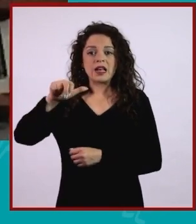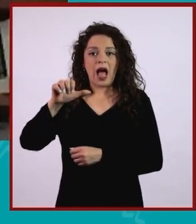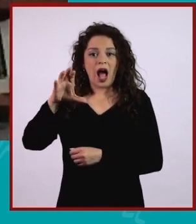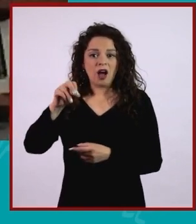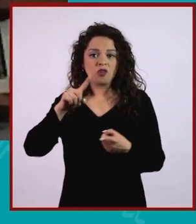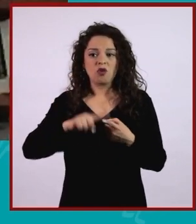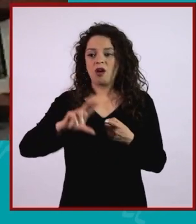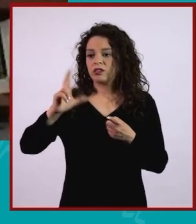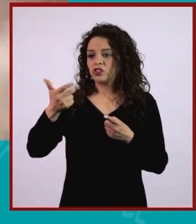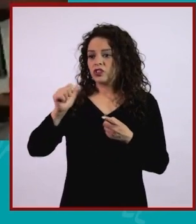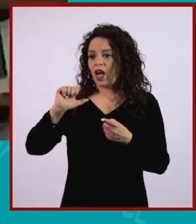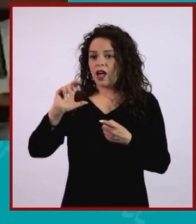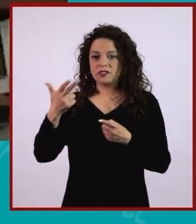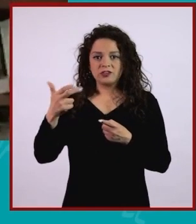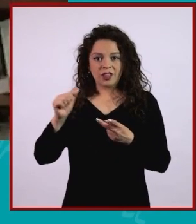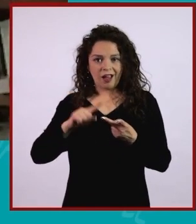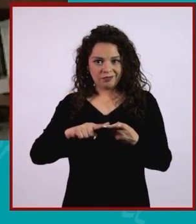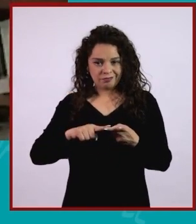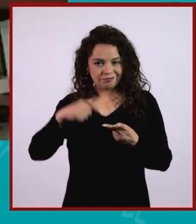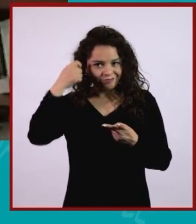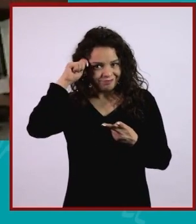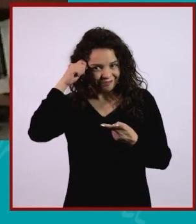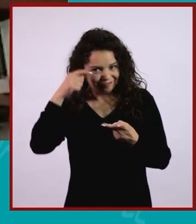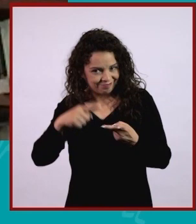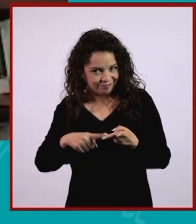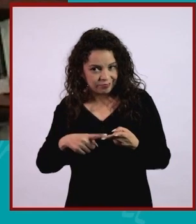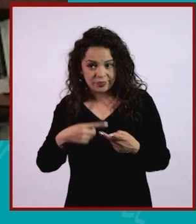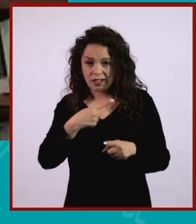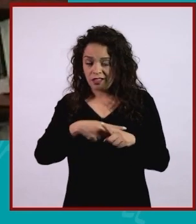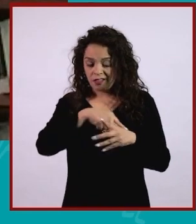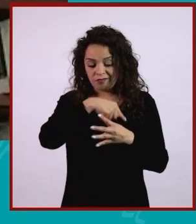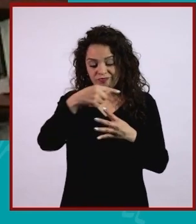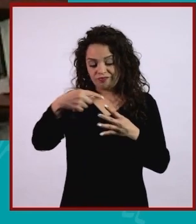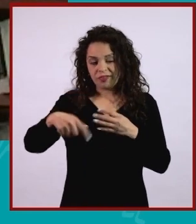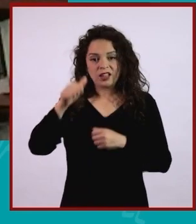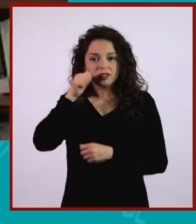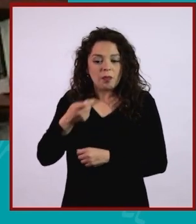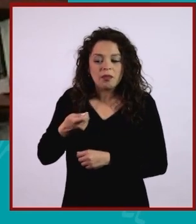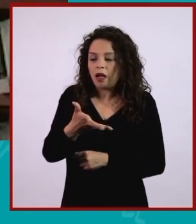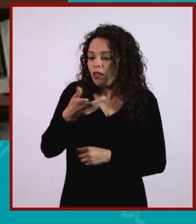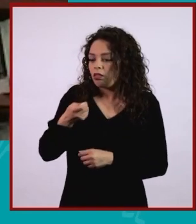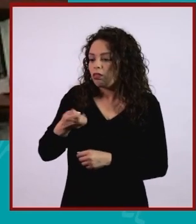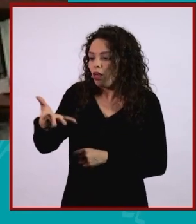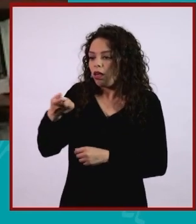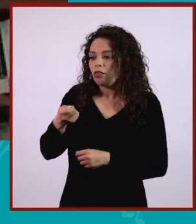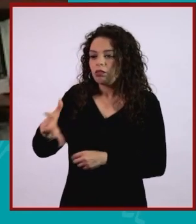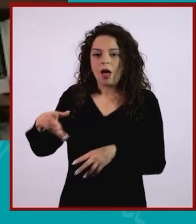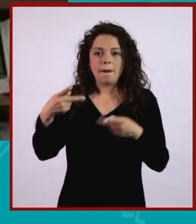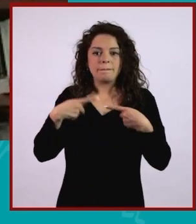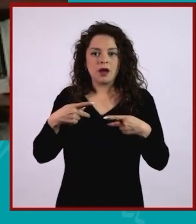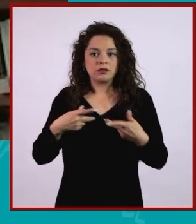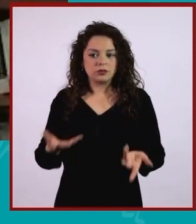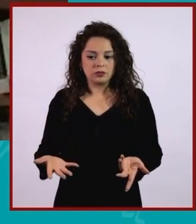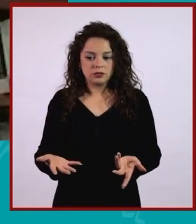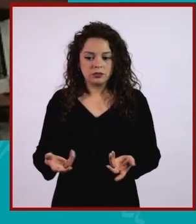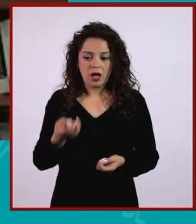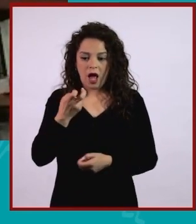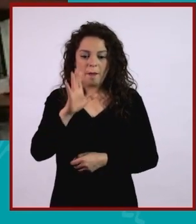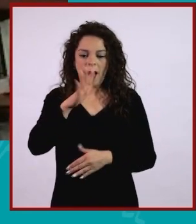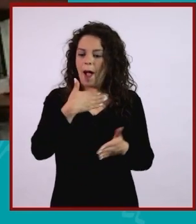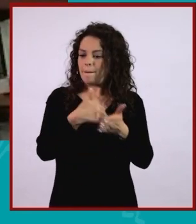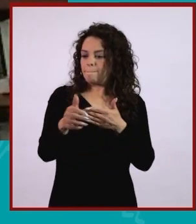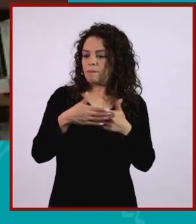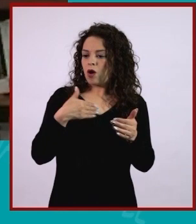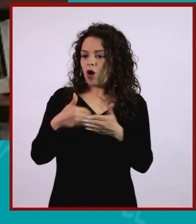O chacha, o no sé qué, o no, en fin, hay siempre términos a la moda que hacen qué y